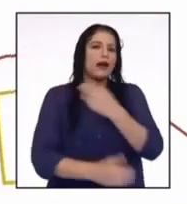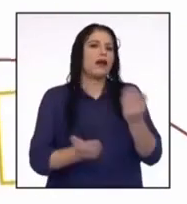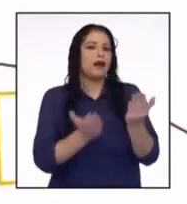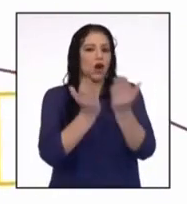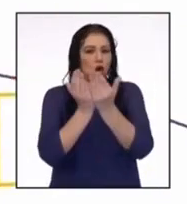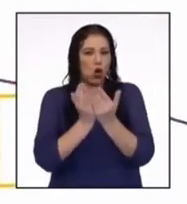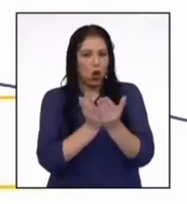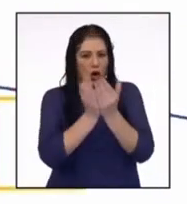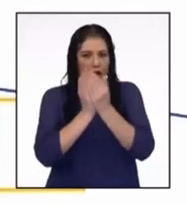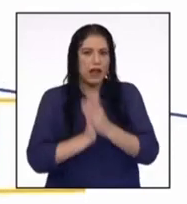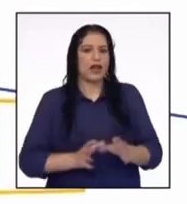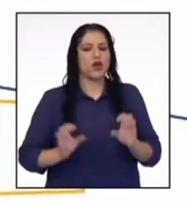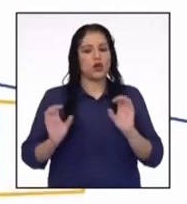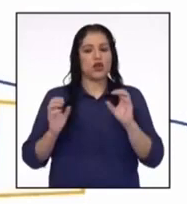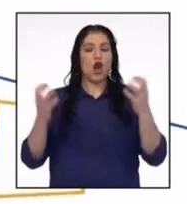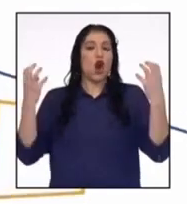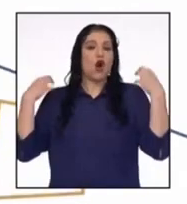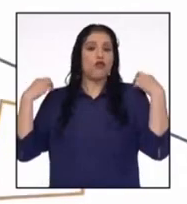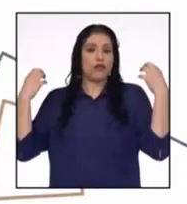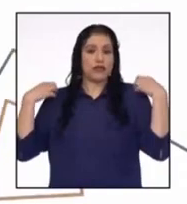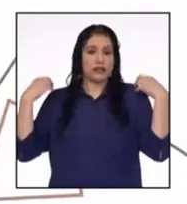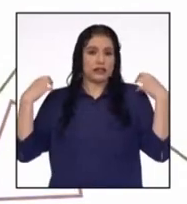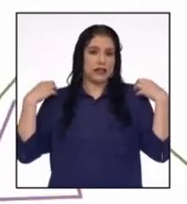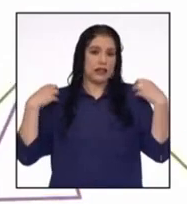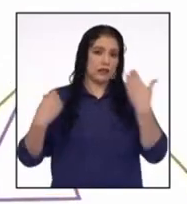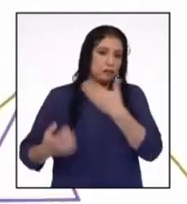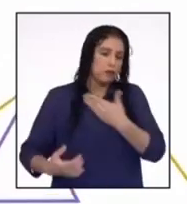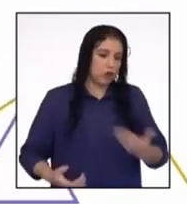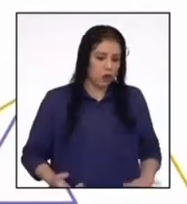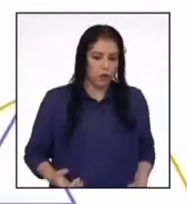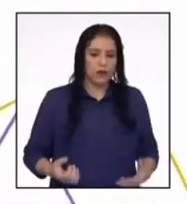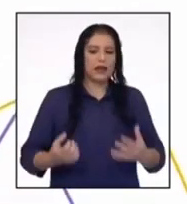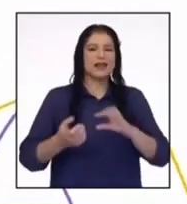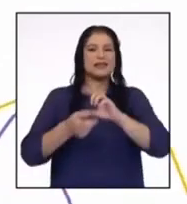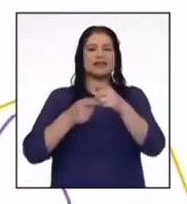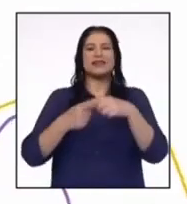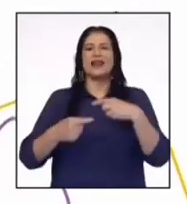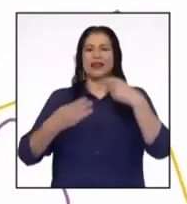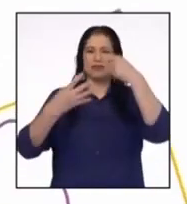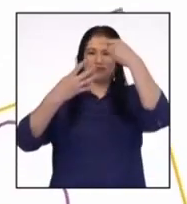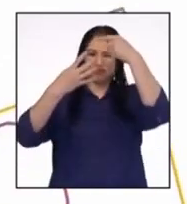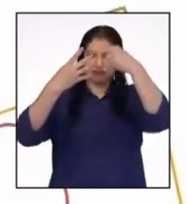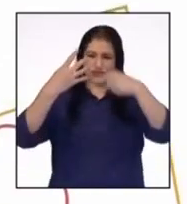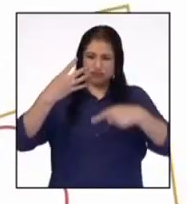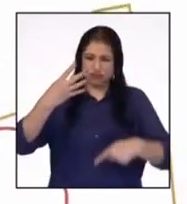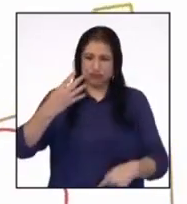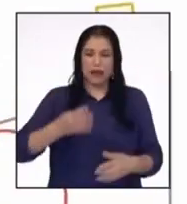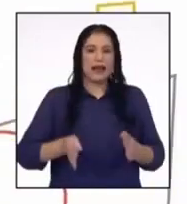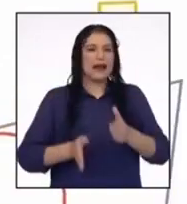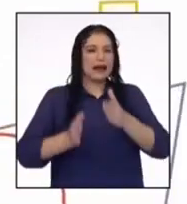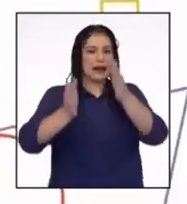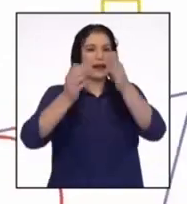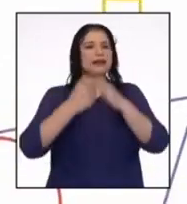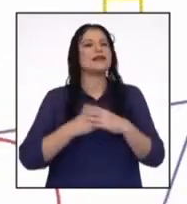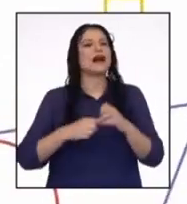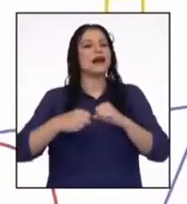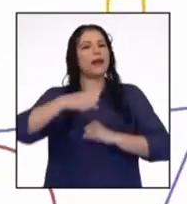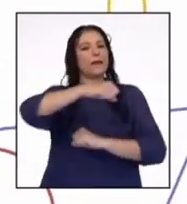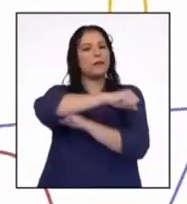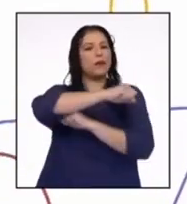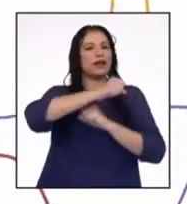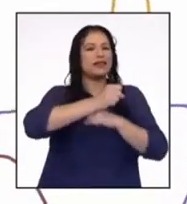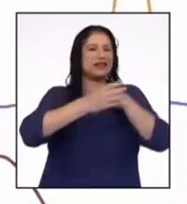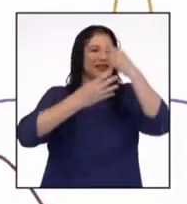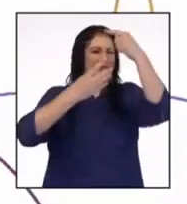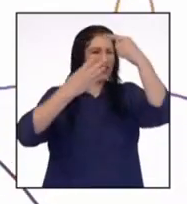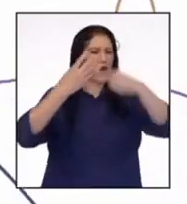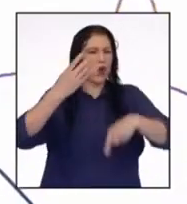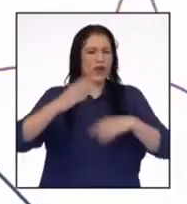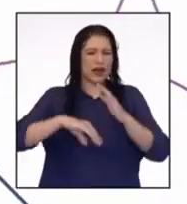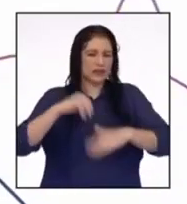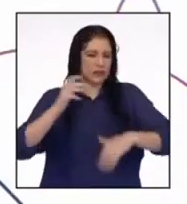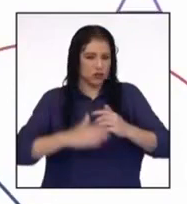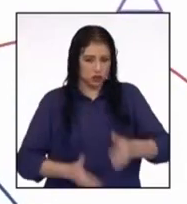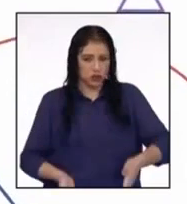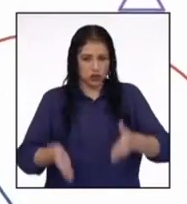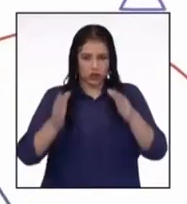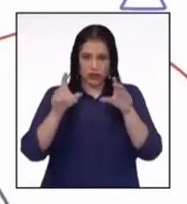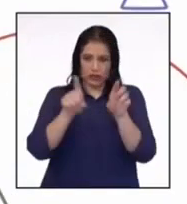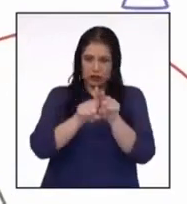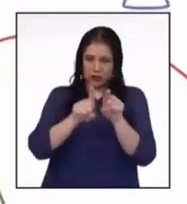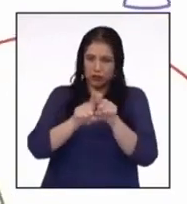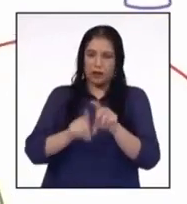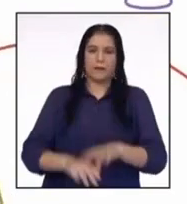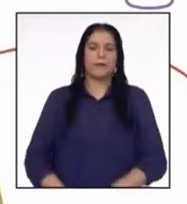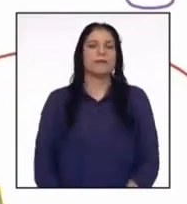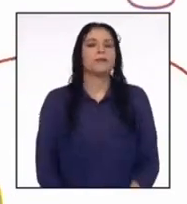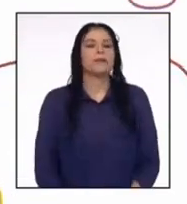sedes de instituciones públicas, centrales hidroeléctricas, carreteras, puentes, canales de riego y todas las demás edificaciones de ese tipo.